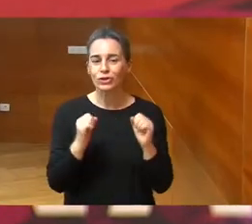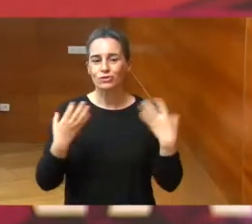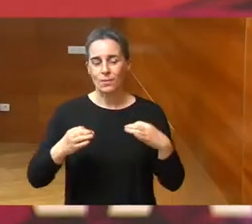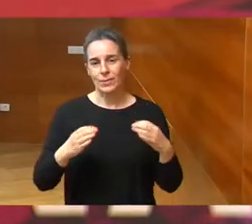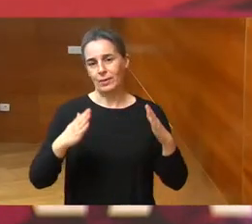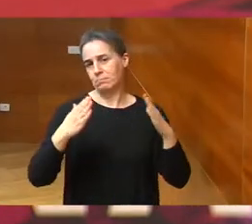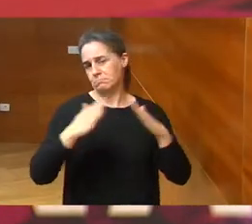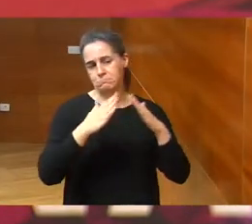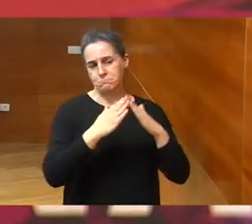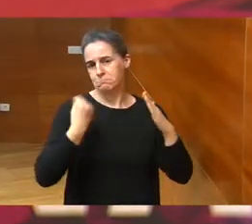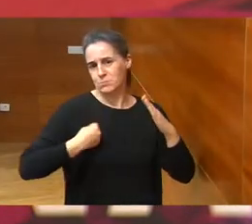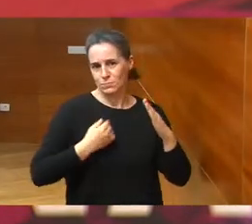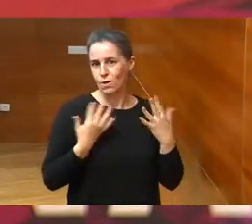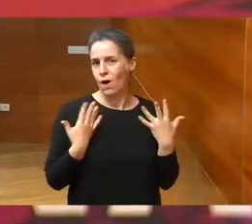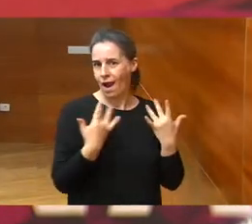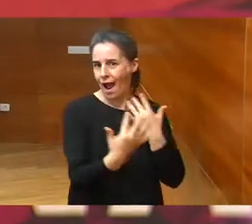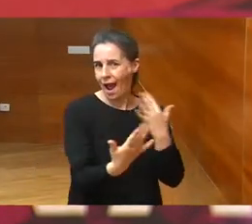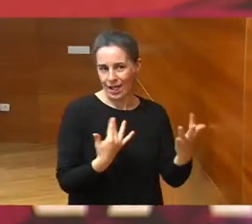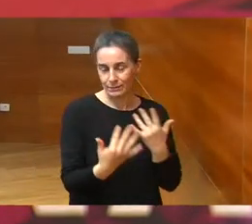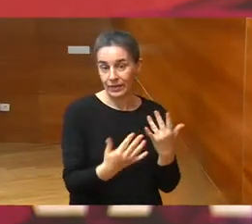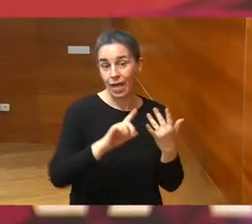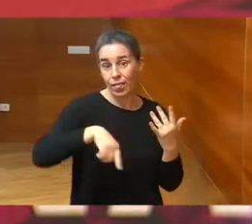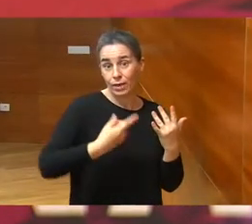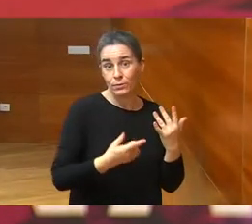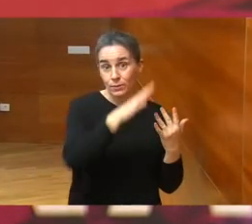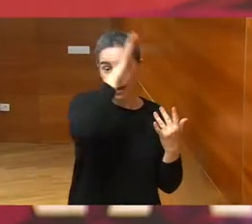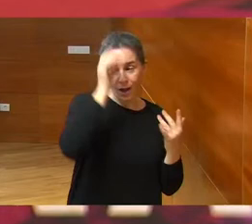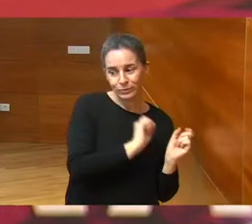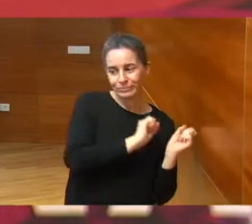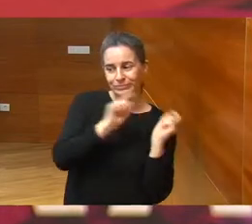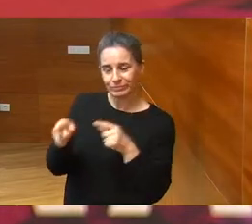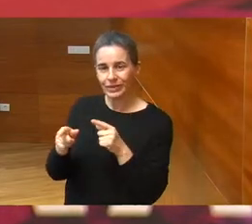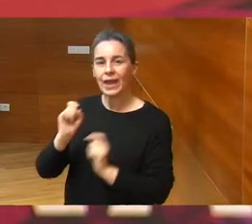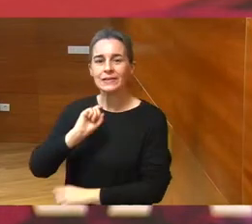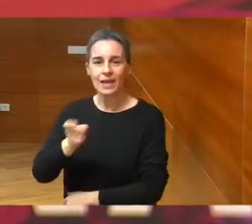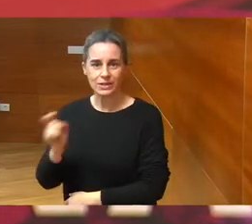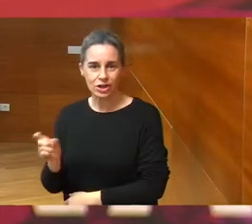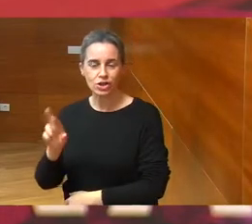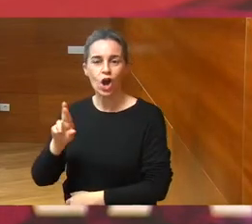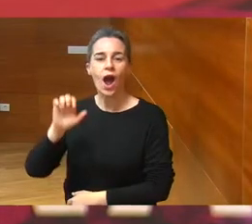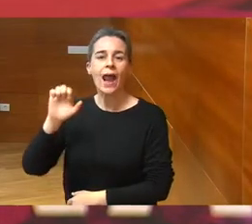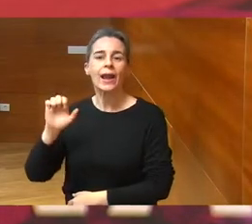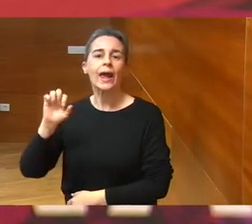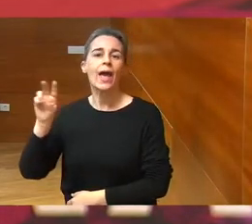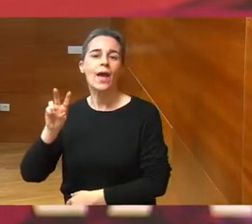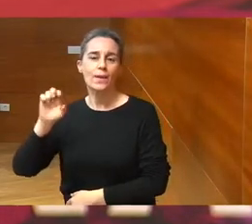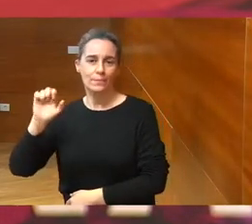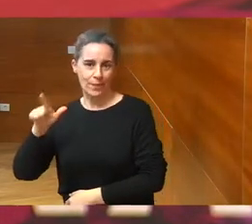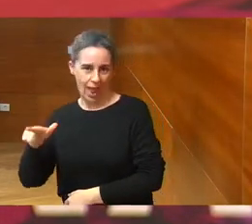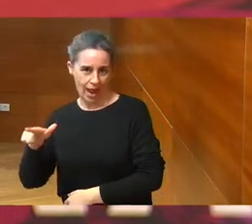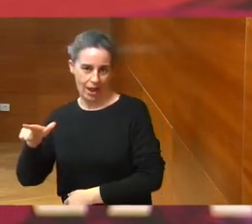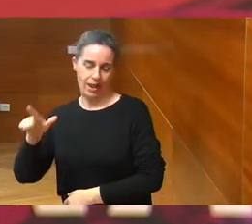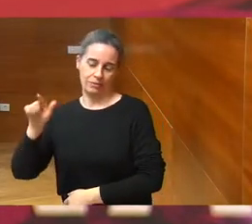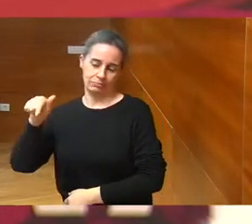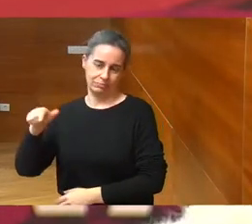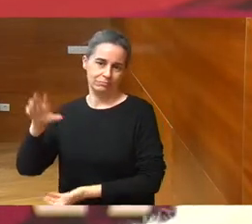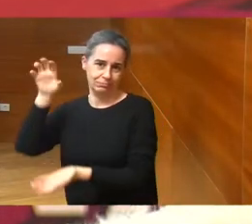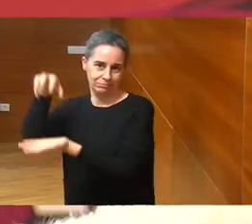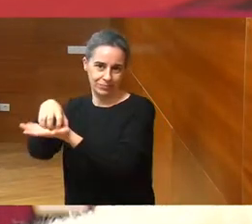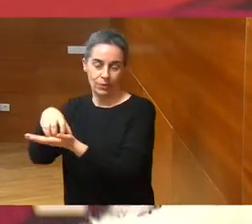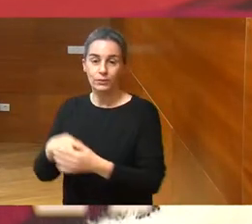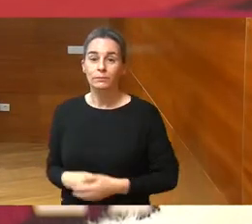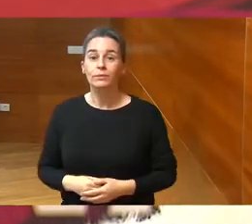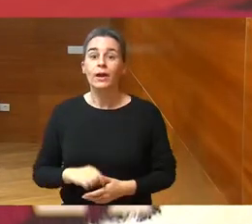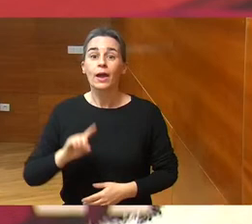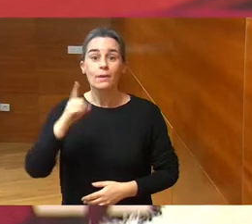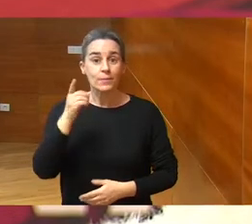sansensio edorebel de esta primera de esta primera parte Bueno aquí